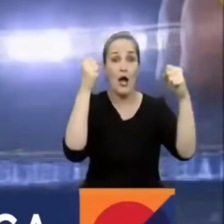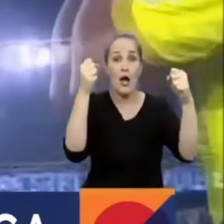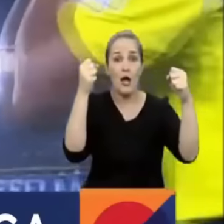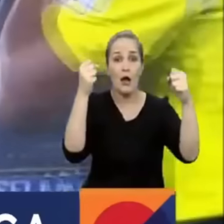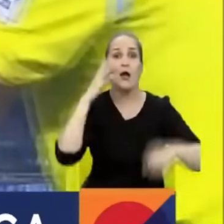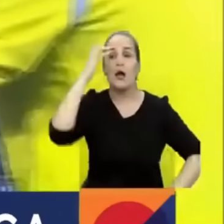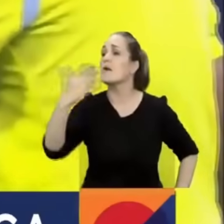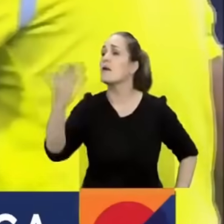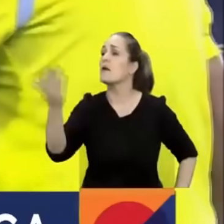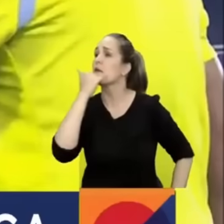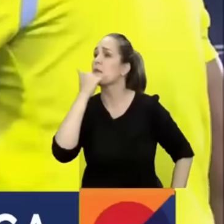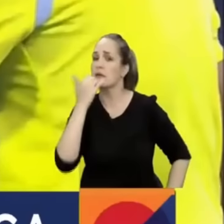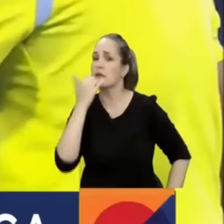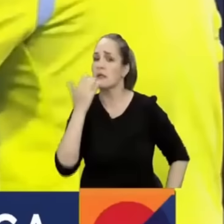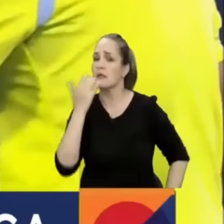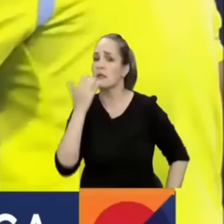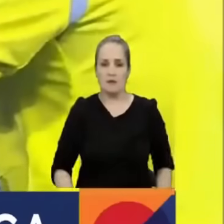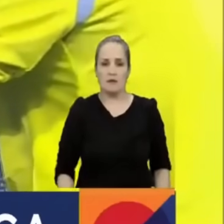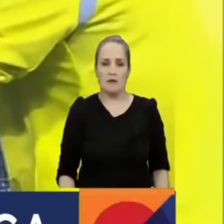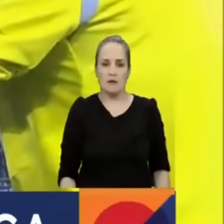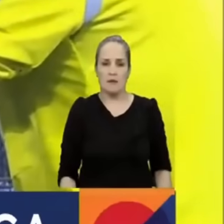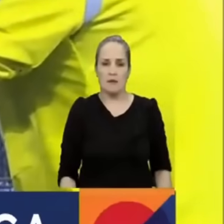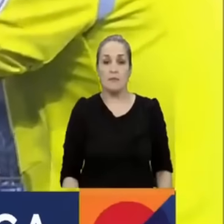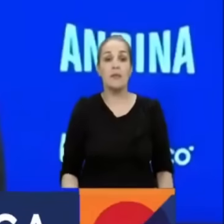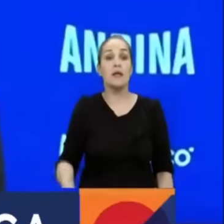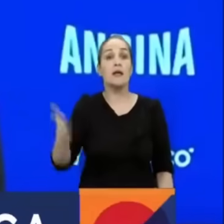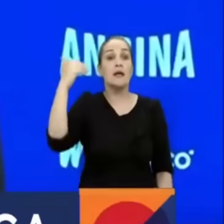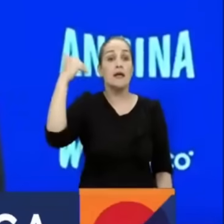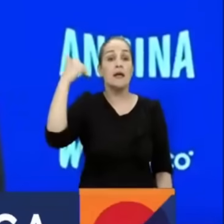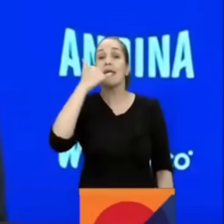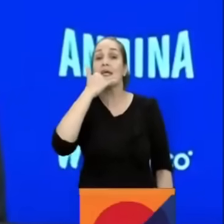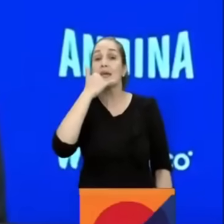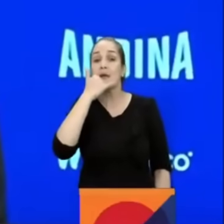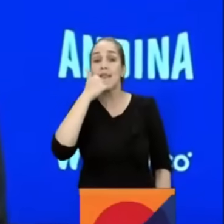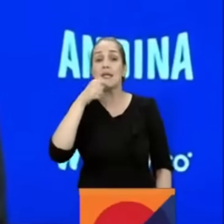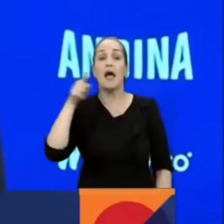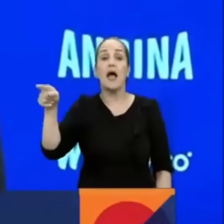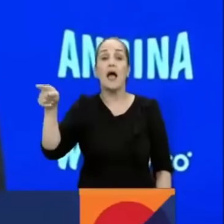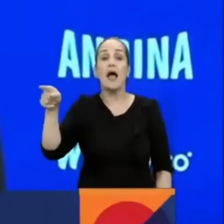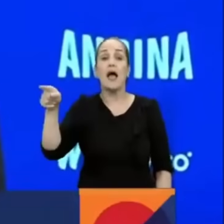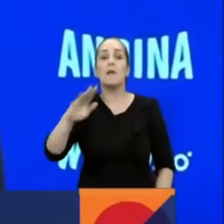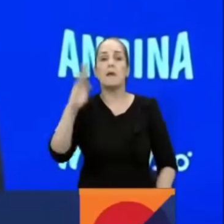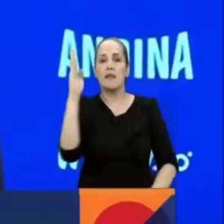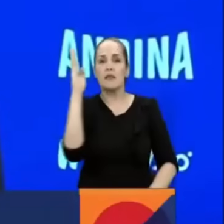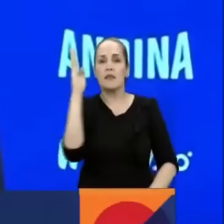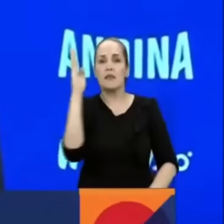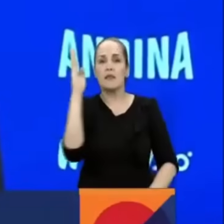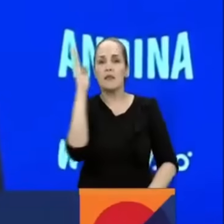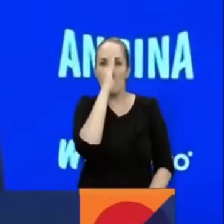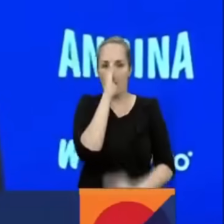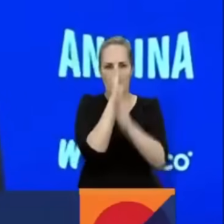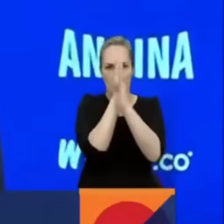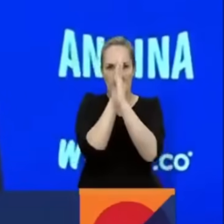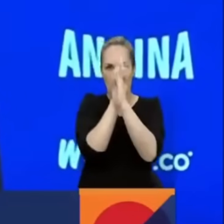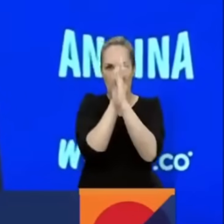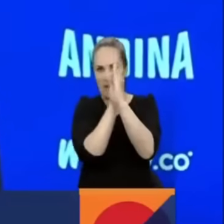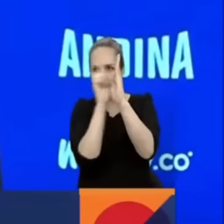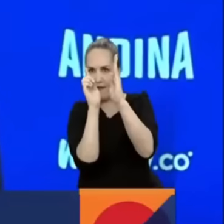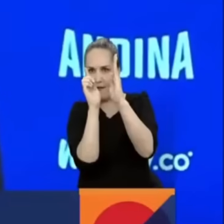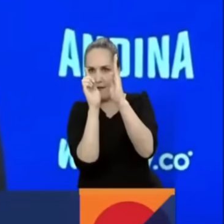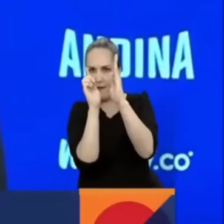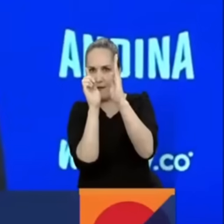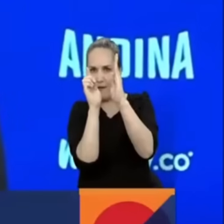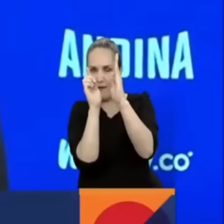Gamero reclamó. Porque es que anteriormente hubo una jugada que nos pitaron fuera de lugar a nosotros sin esperar el